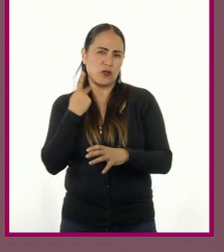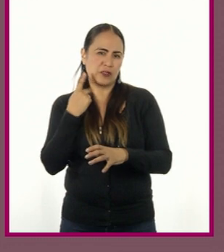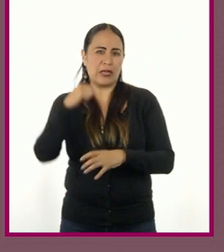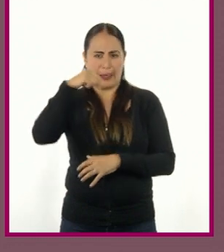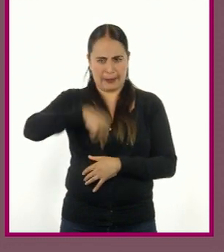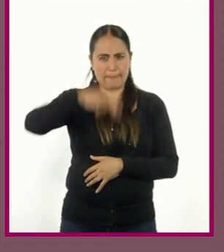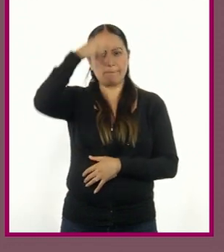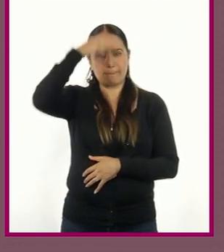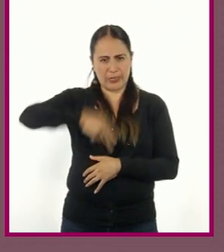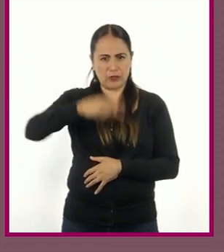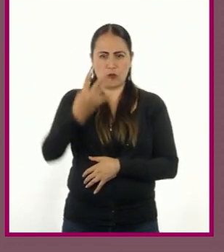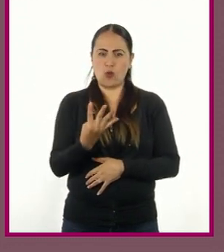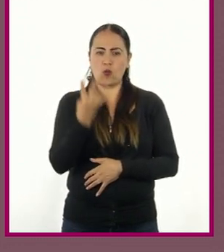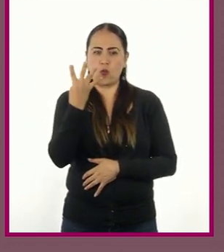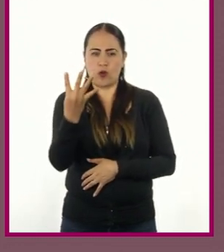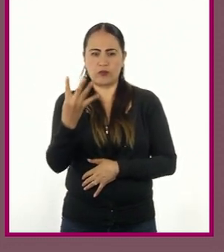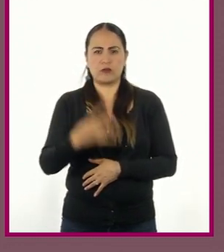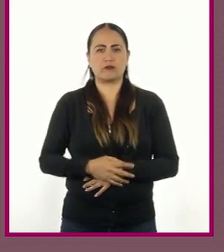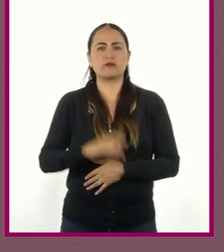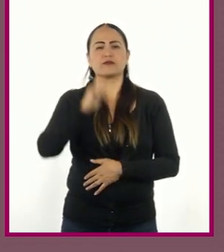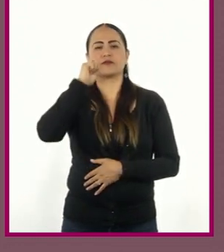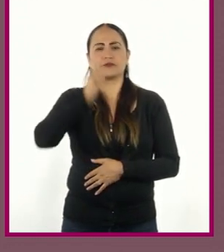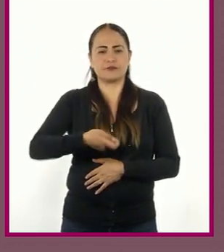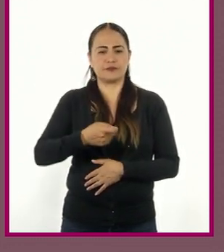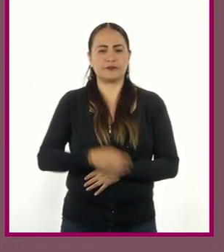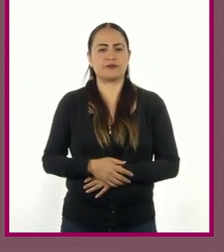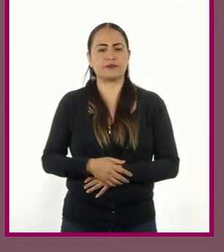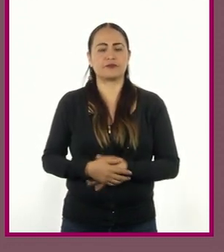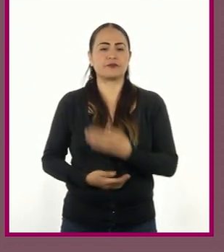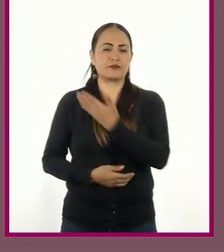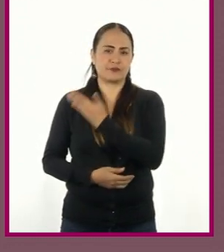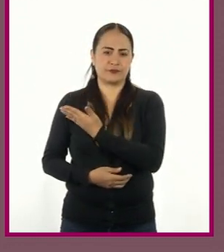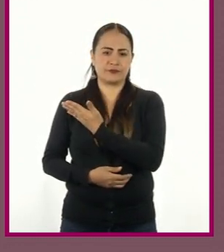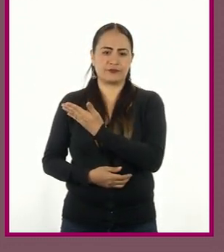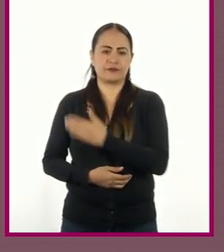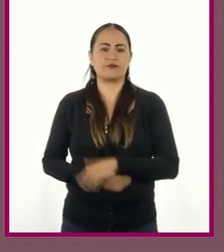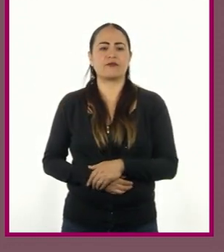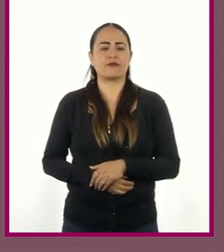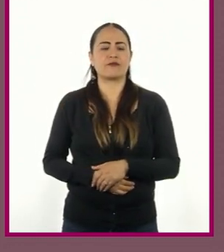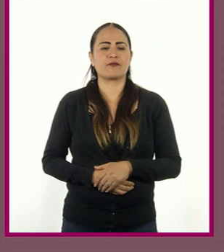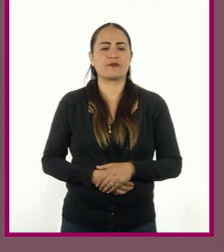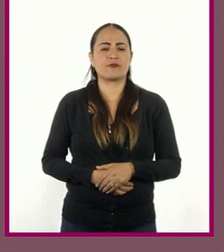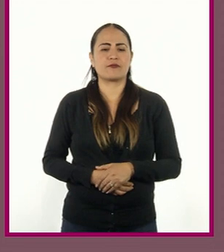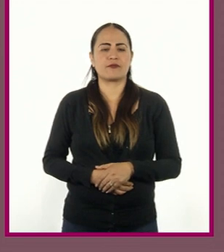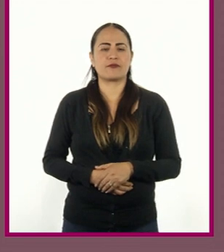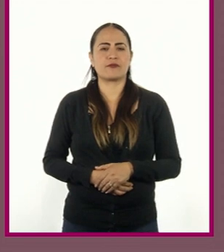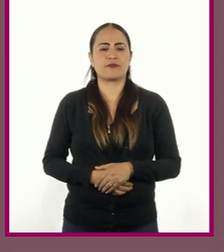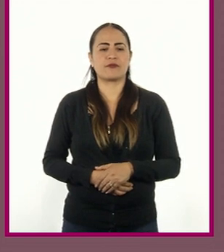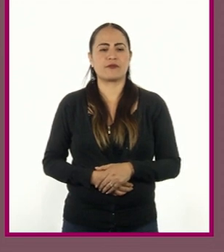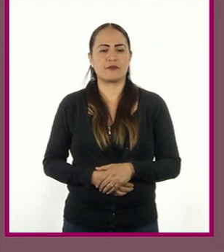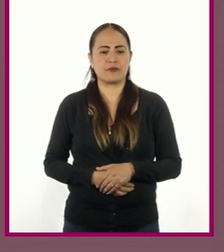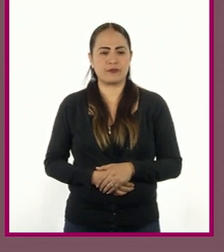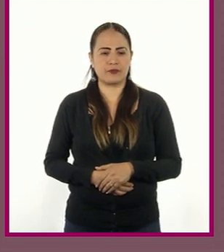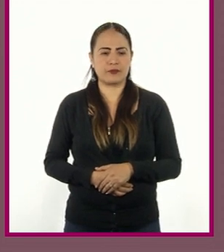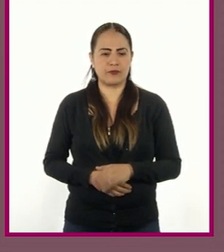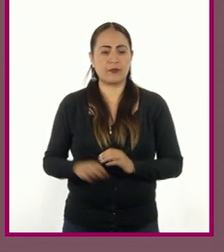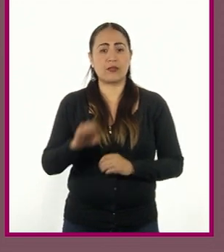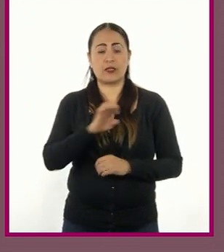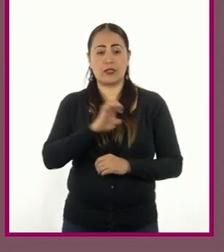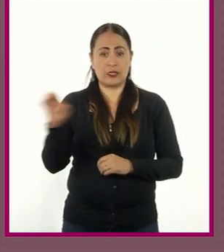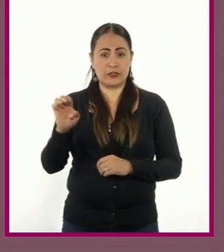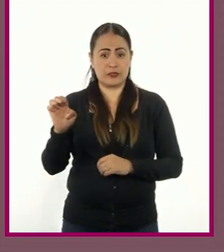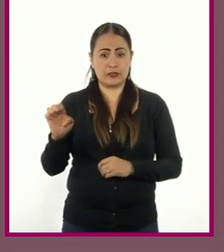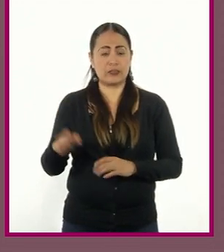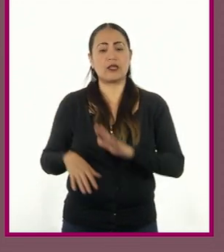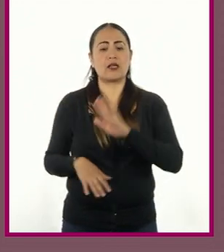tiene 4 de ellos, que corresponden a cada uno de los puntos cardinales. Al este, nuestro país limita con el